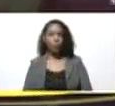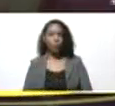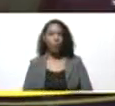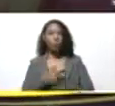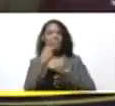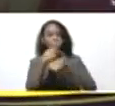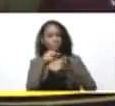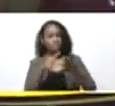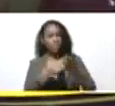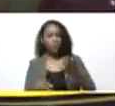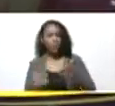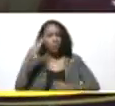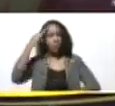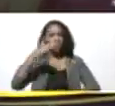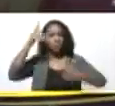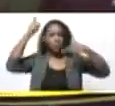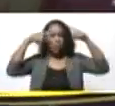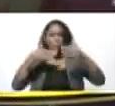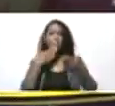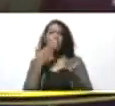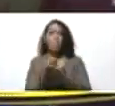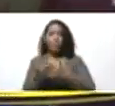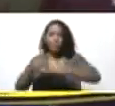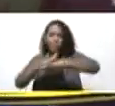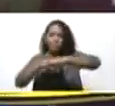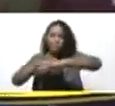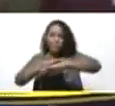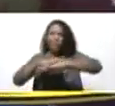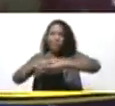Varias veces el comandante Chávez pidió perdón